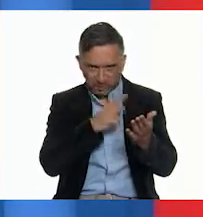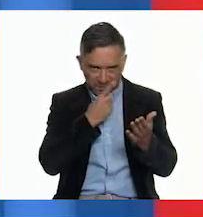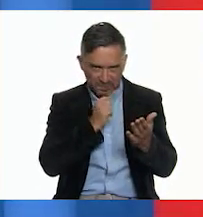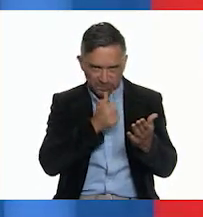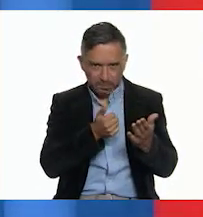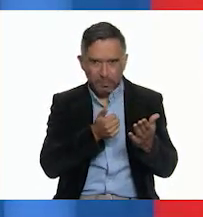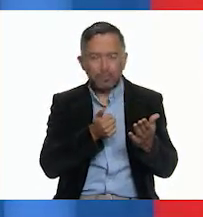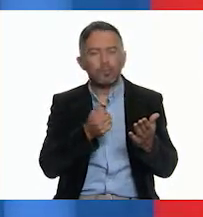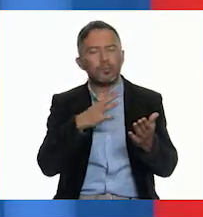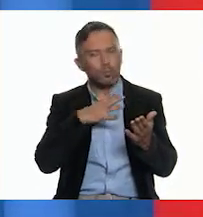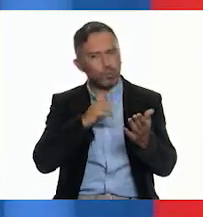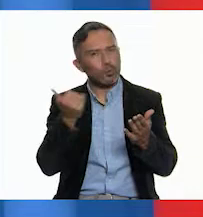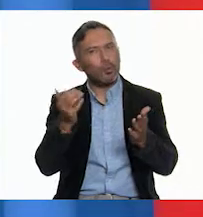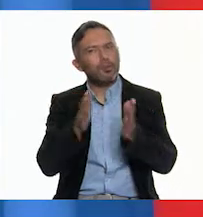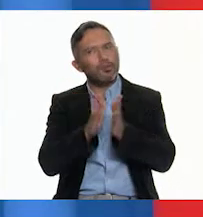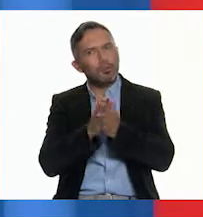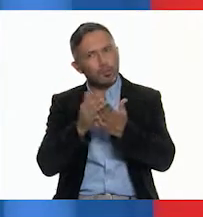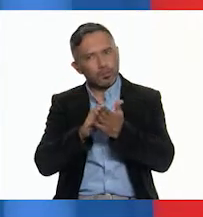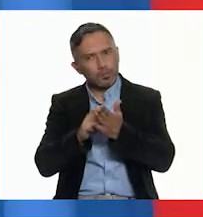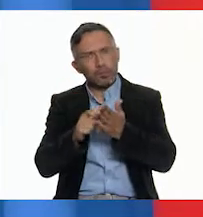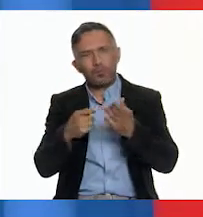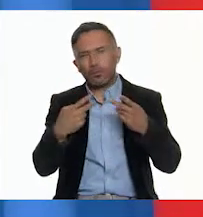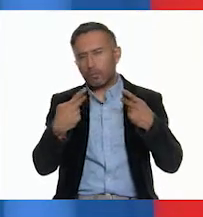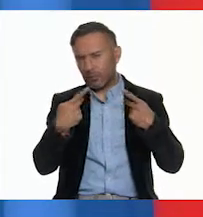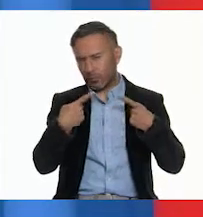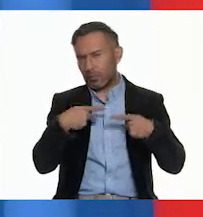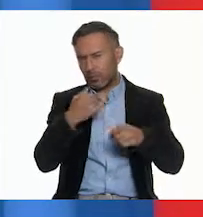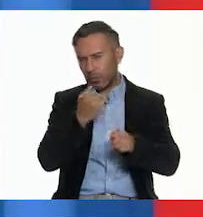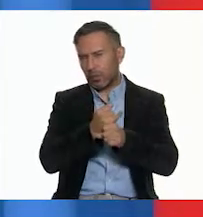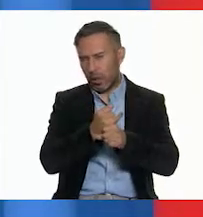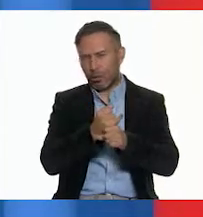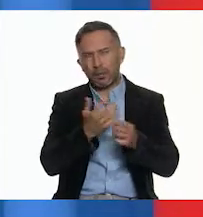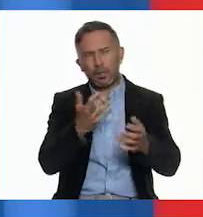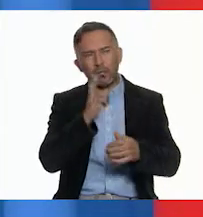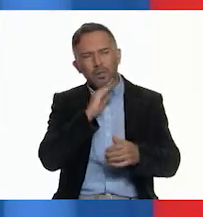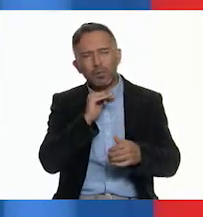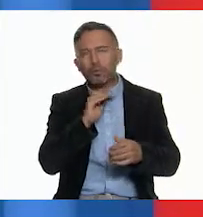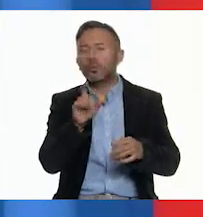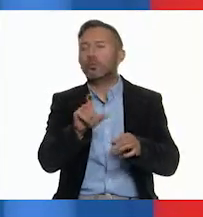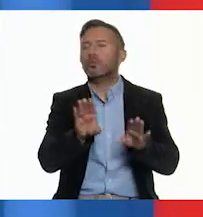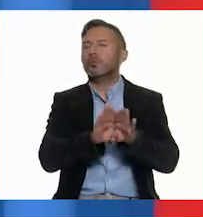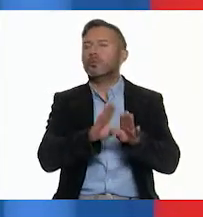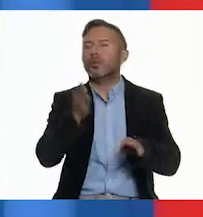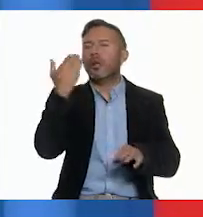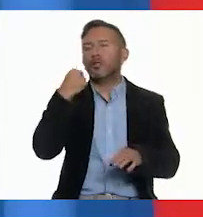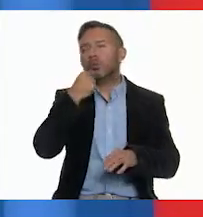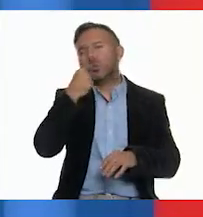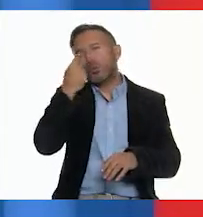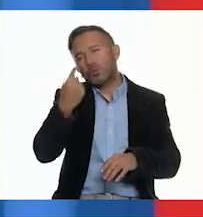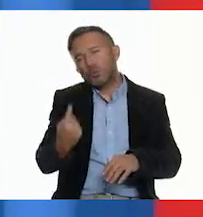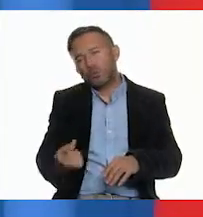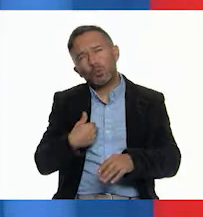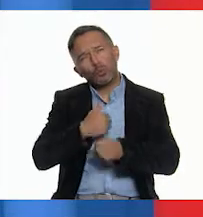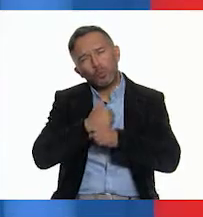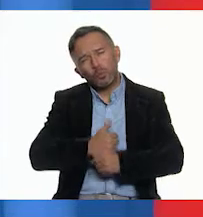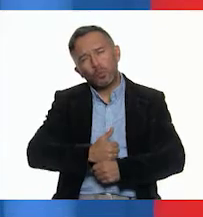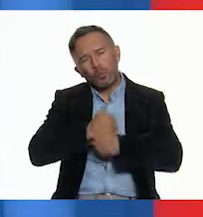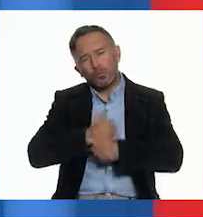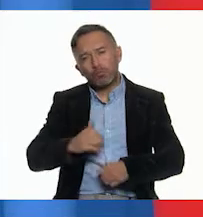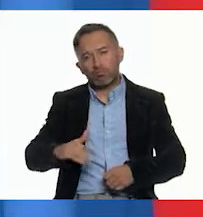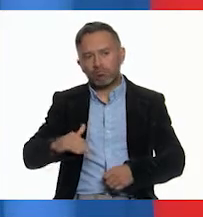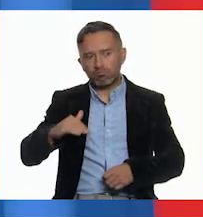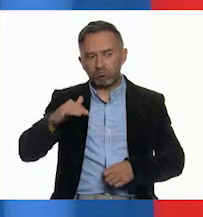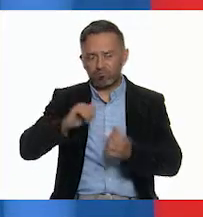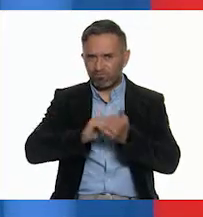las que los personajes que hacen cosas malas pues sufrieron mucho cuando eran pequeños, o personajes que hacen cosas malas porque